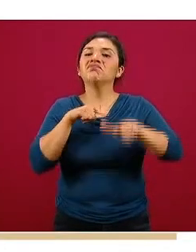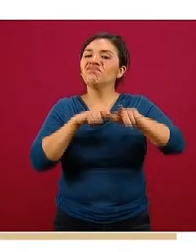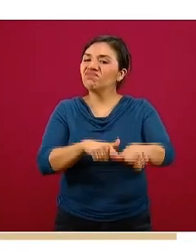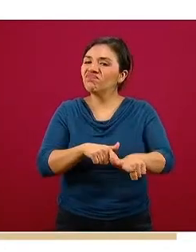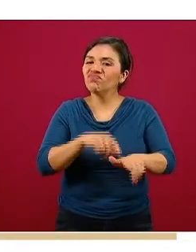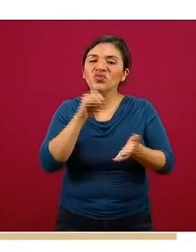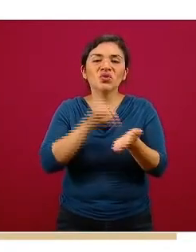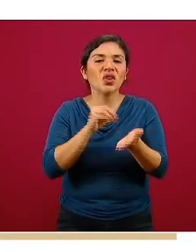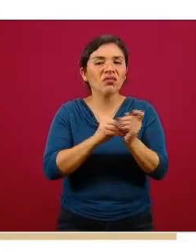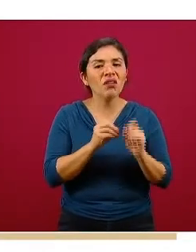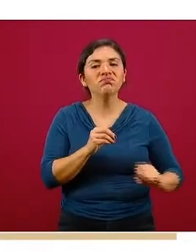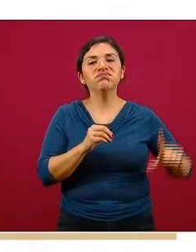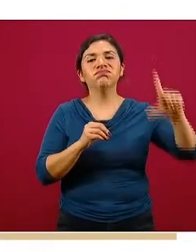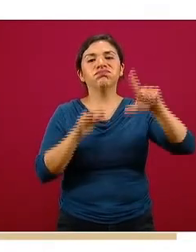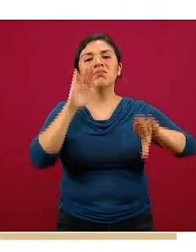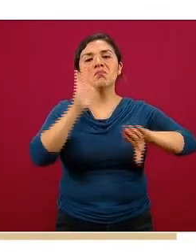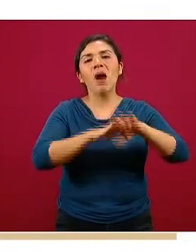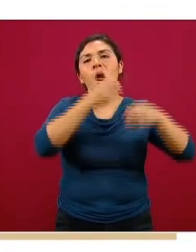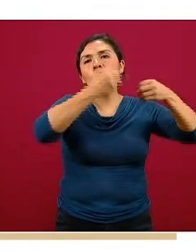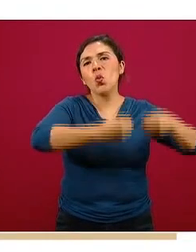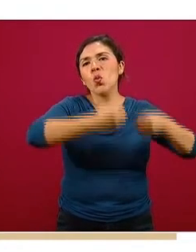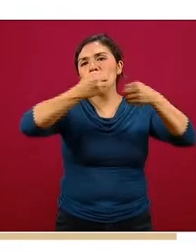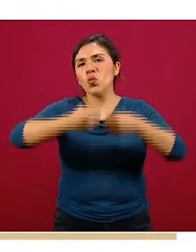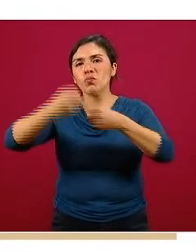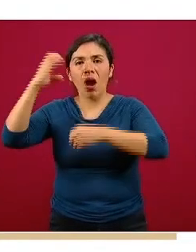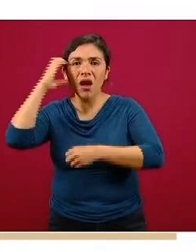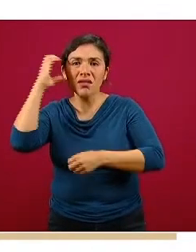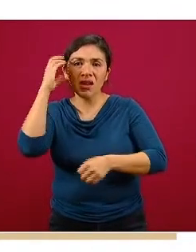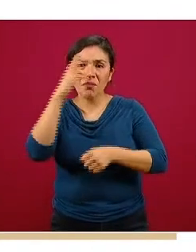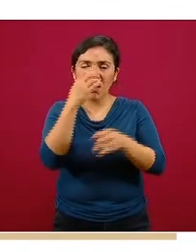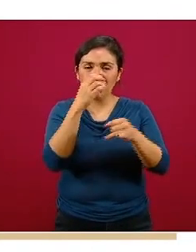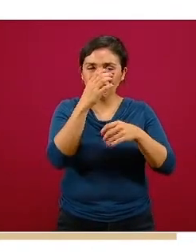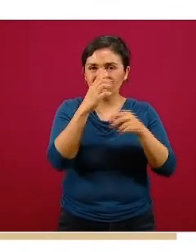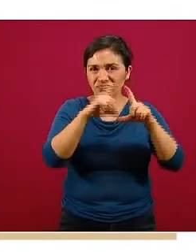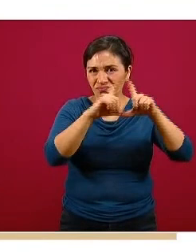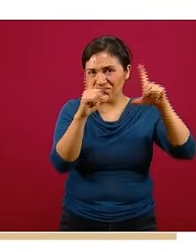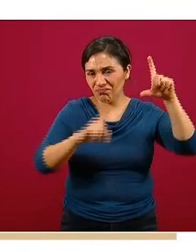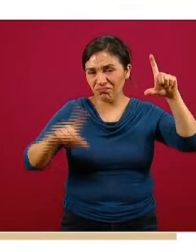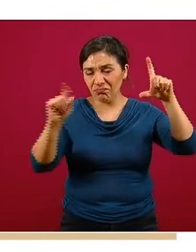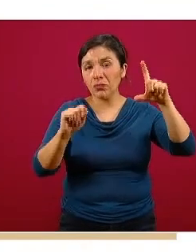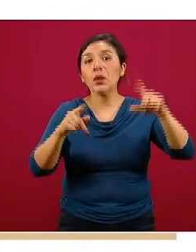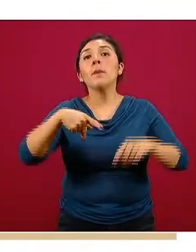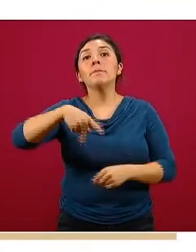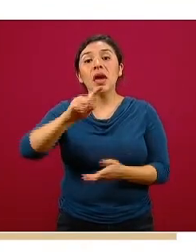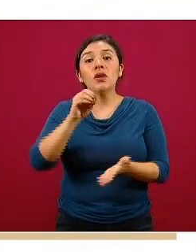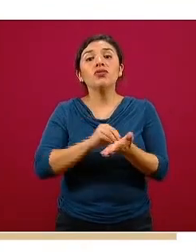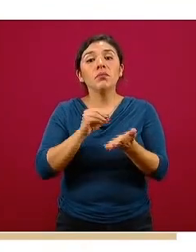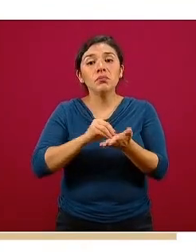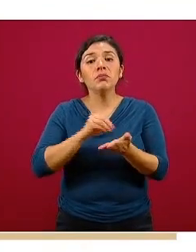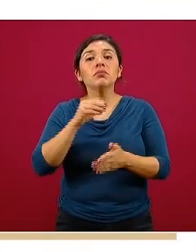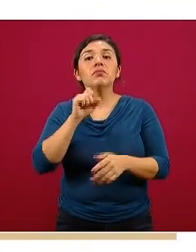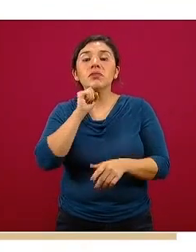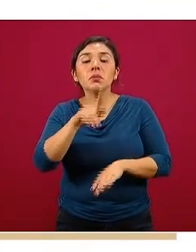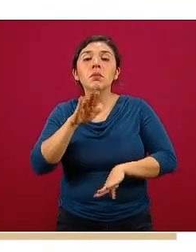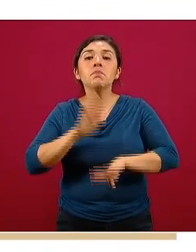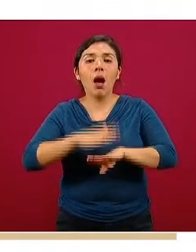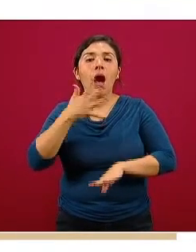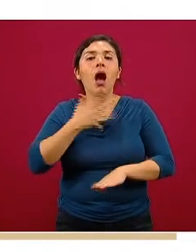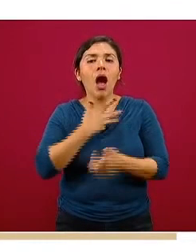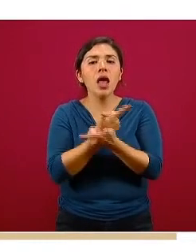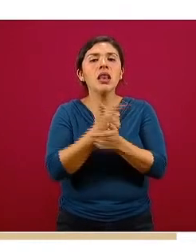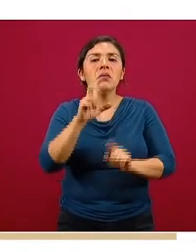continúan todavía con la mayor carga de ocupación a nivel nacional, sin embargo también han incrementado su